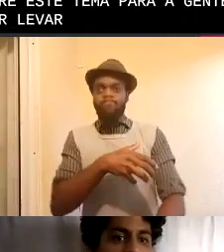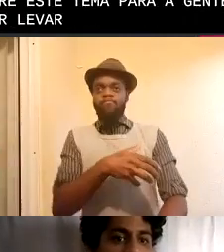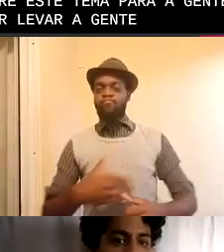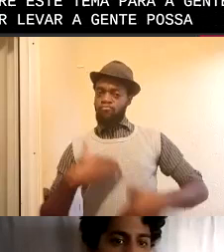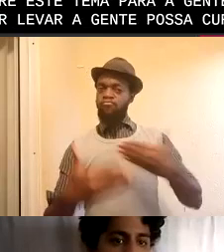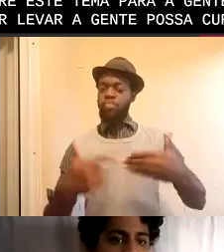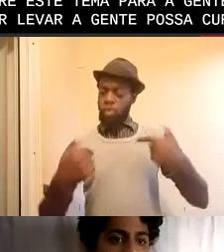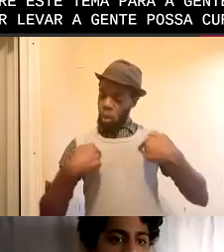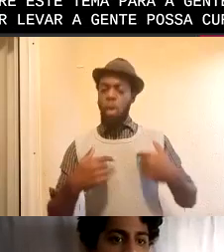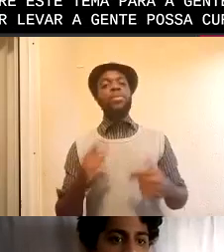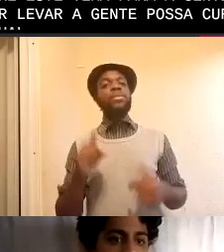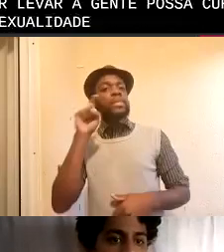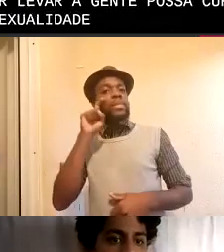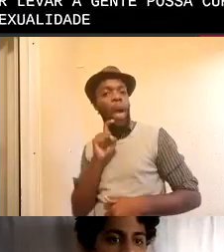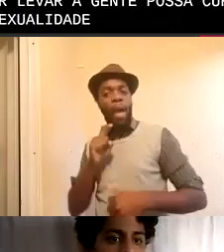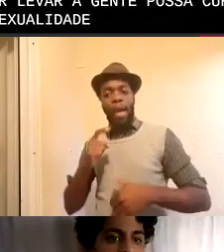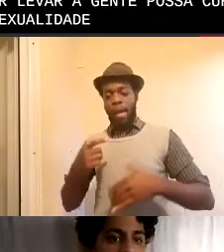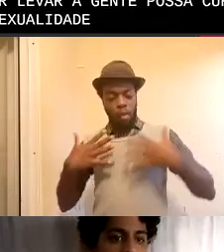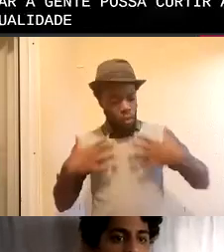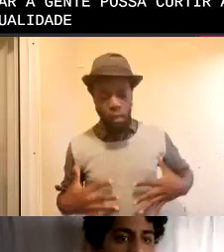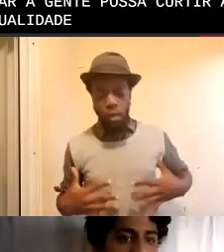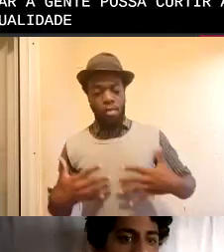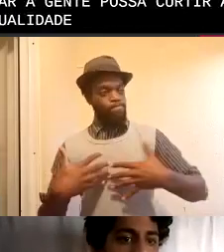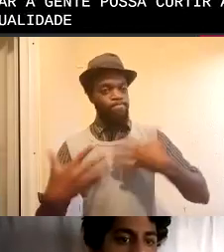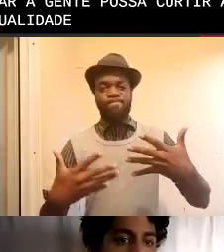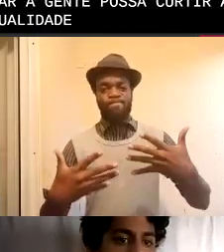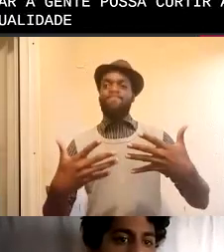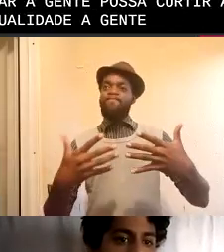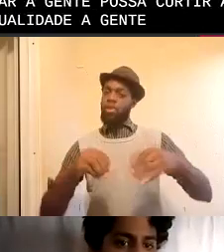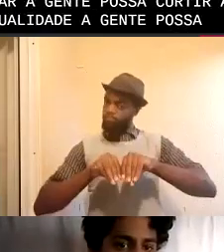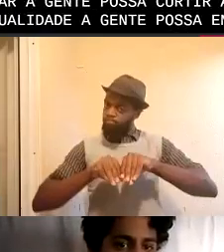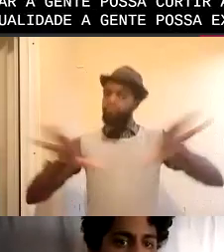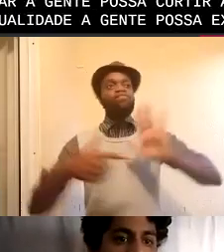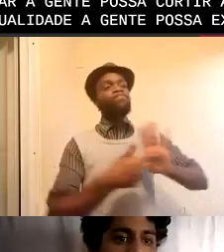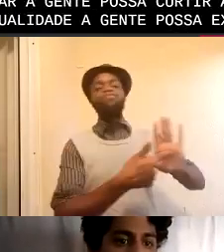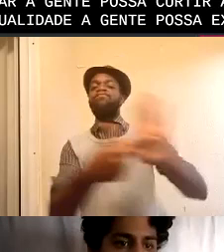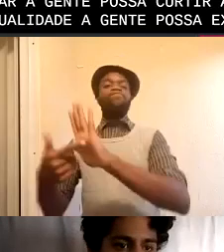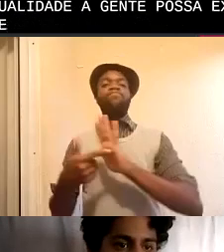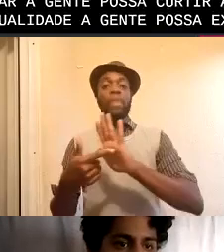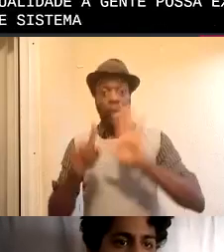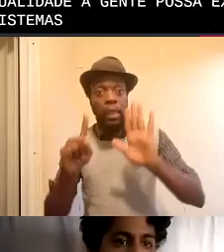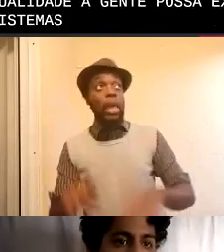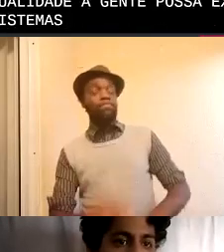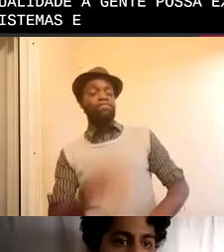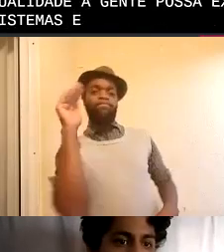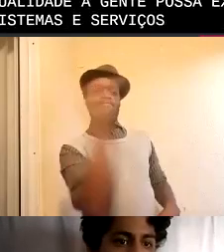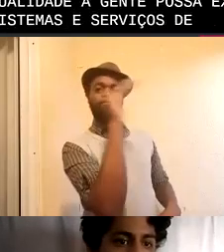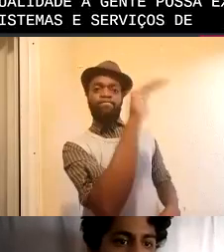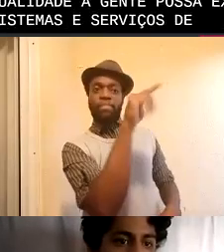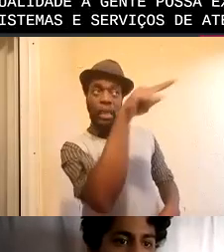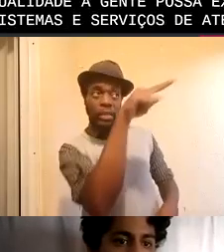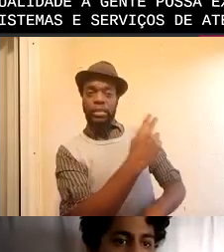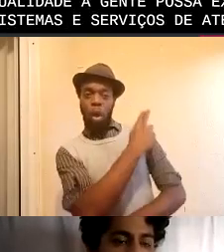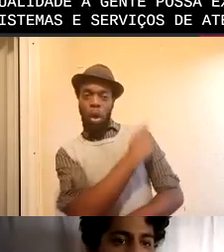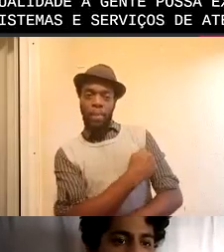sexualidad, ¿verdad?, y podamos exigir estos sistemas de servicio, de atención